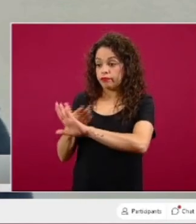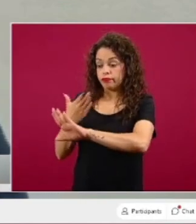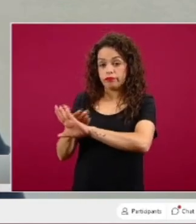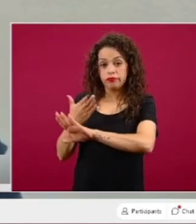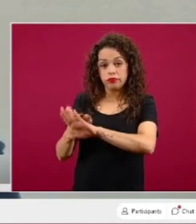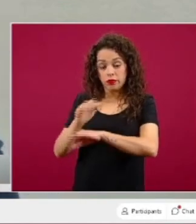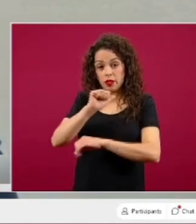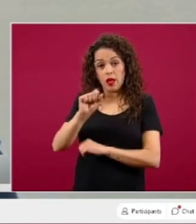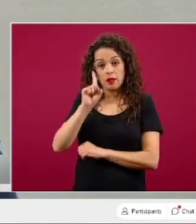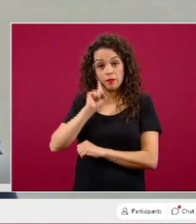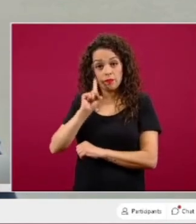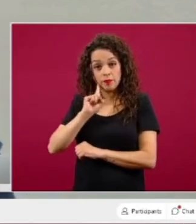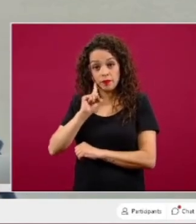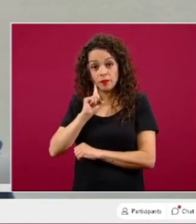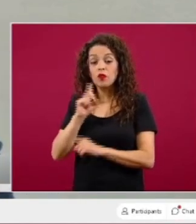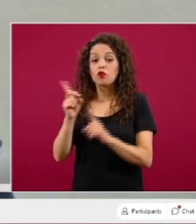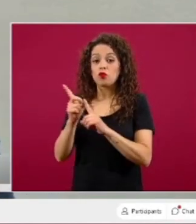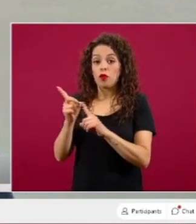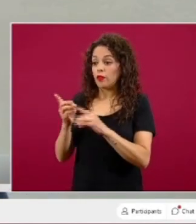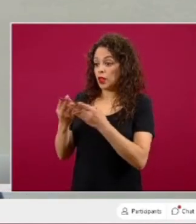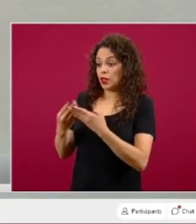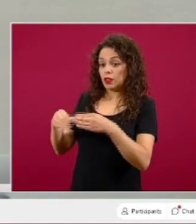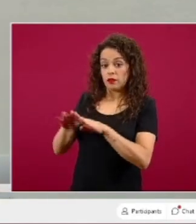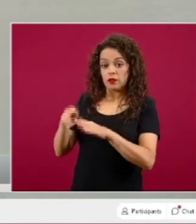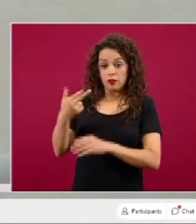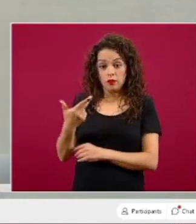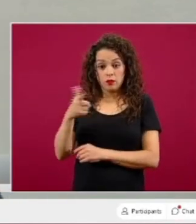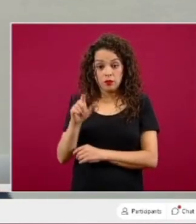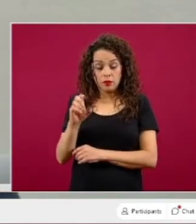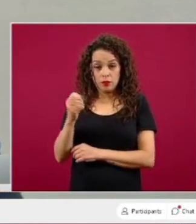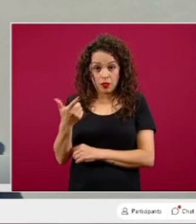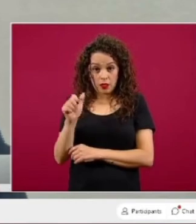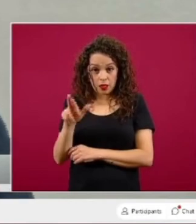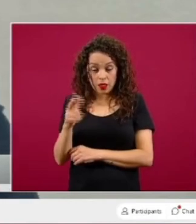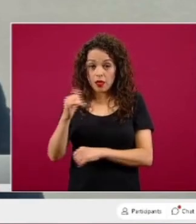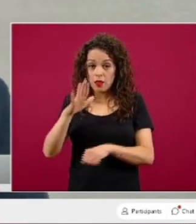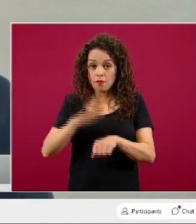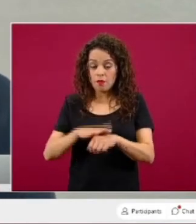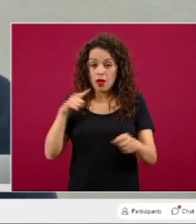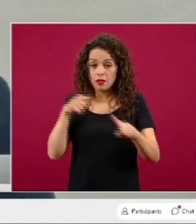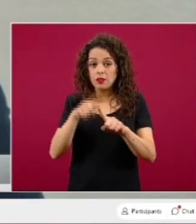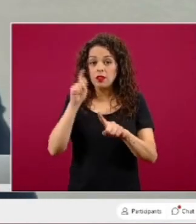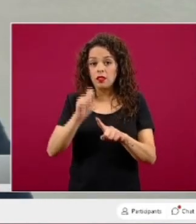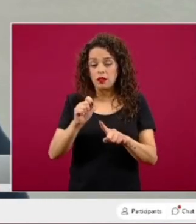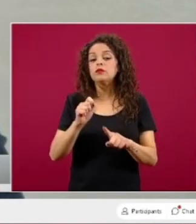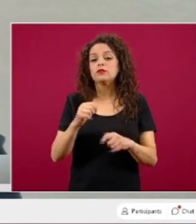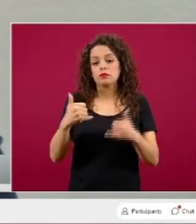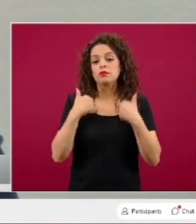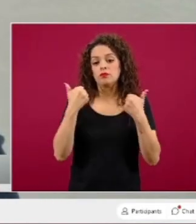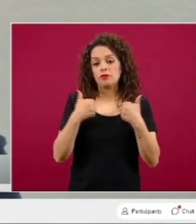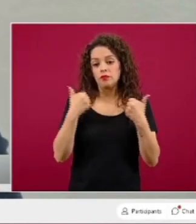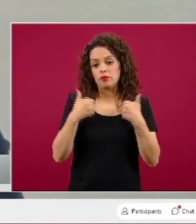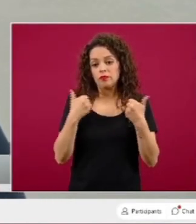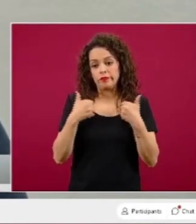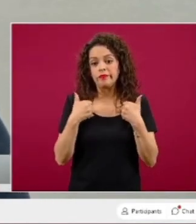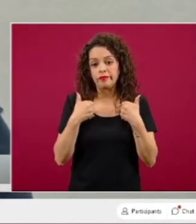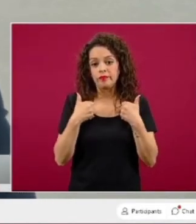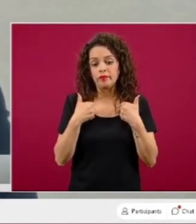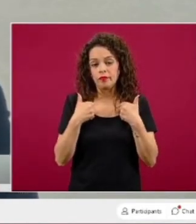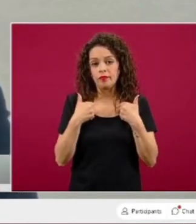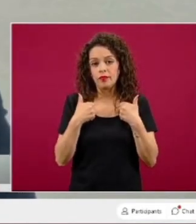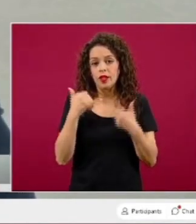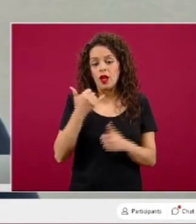y contra la vida de las mujeres, particularmente de nuestras adolescentes y de nuestras niñas. Y bueno,